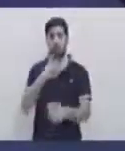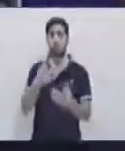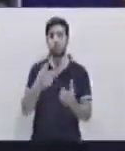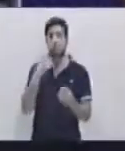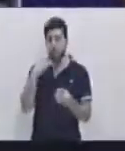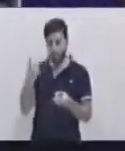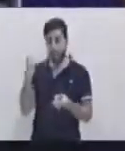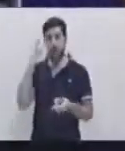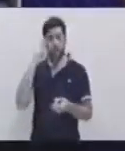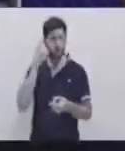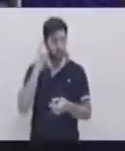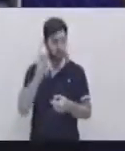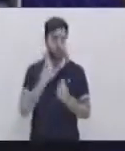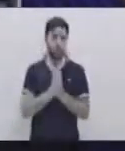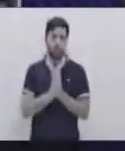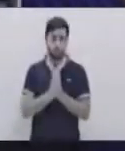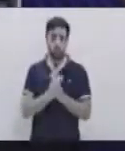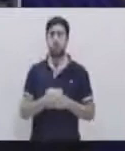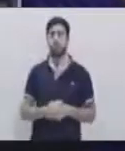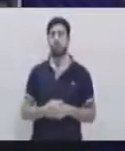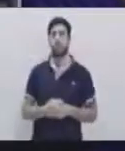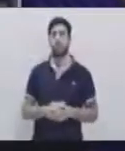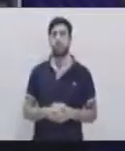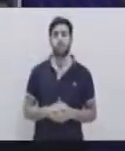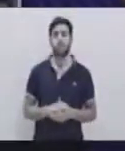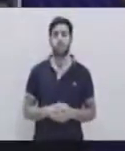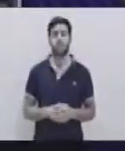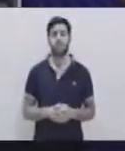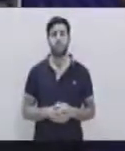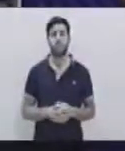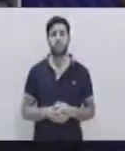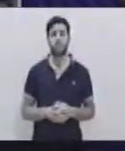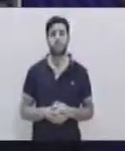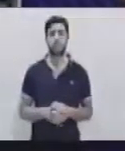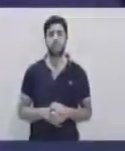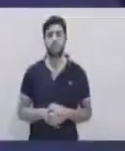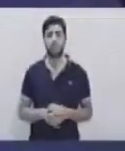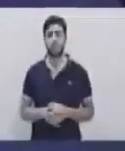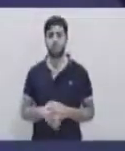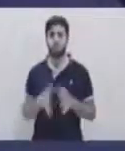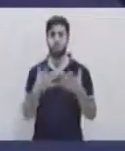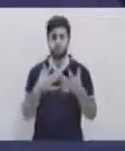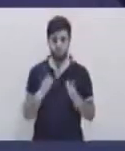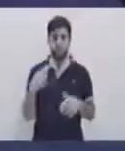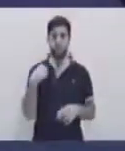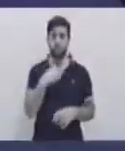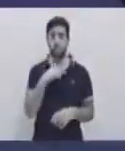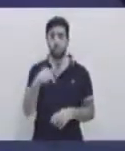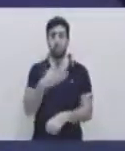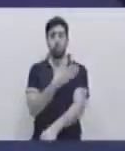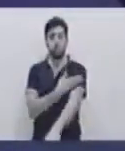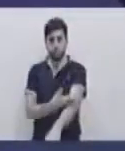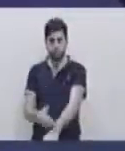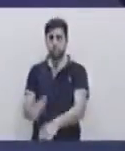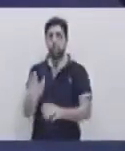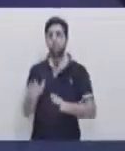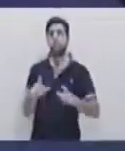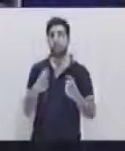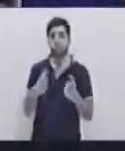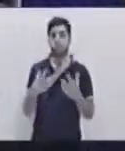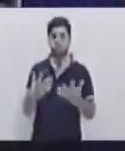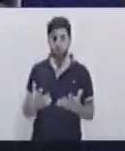manos. O bien, puedes utilizar un gel antibacterial. Vamos a proceder de la siguiente